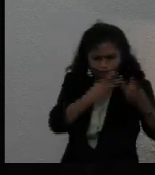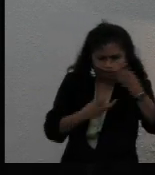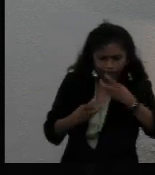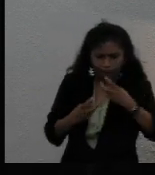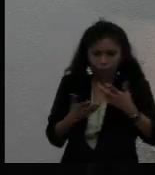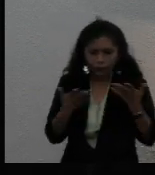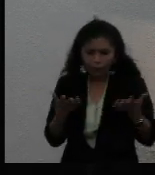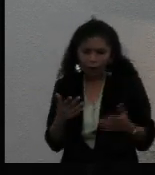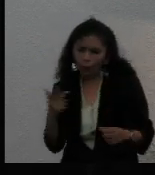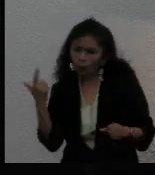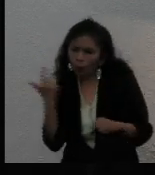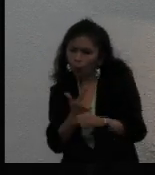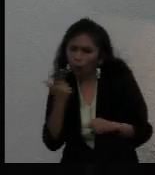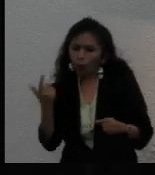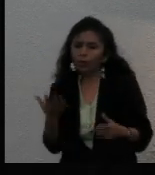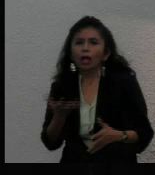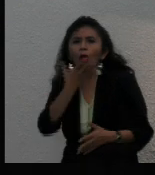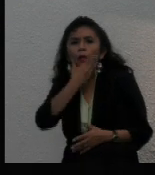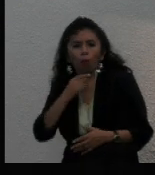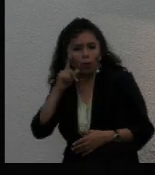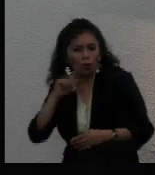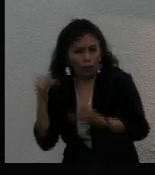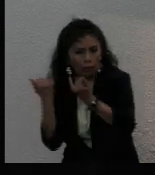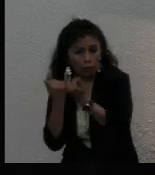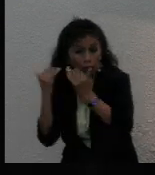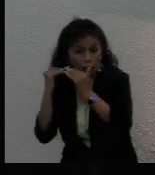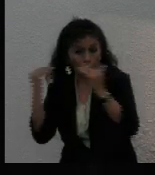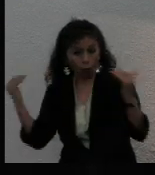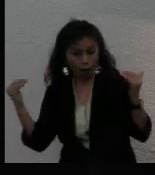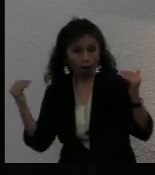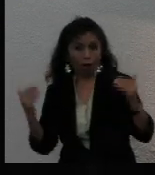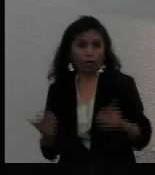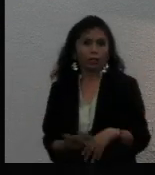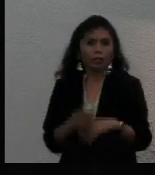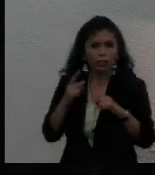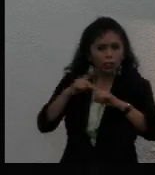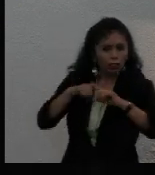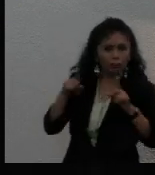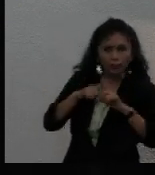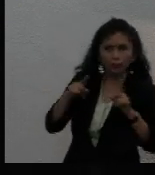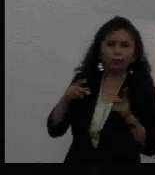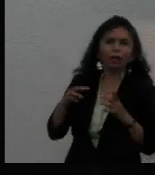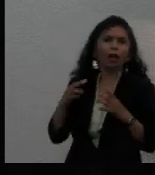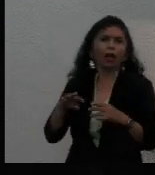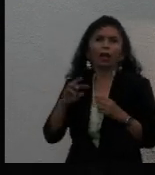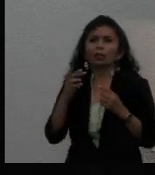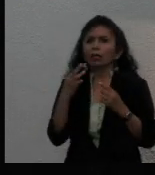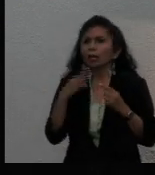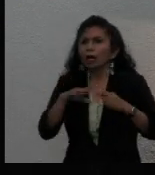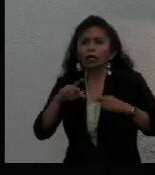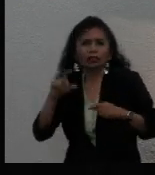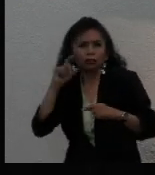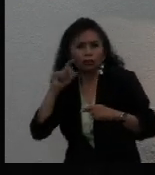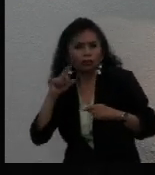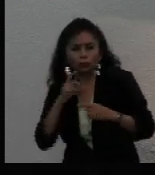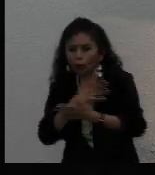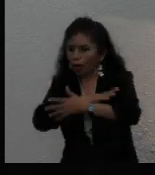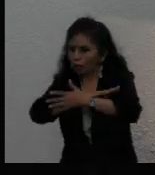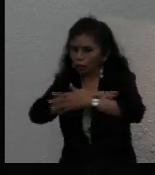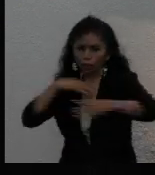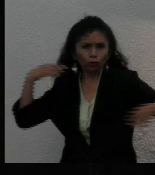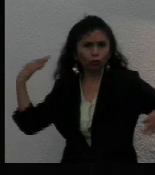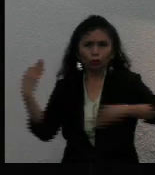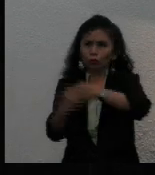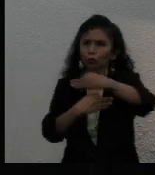género, diversidad y equidad, asegurando que se tomen en cuenta las voces de todos los sectores de nuestra